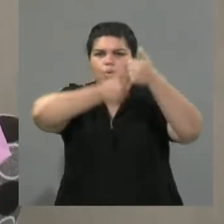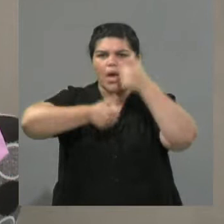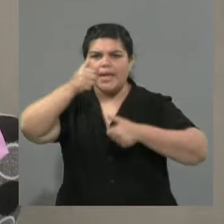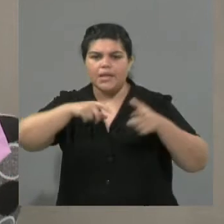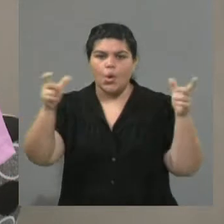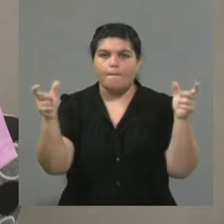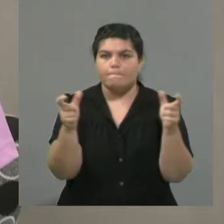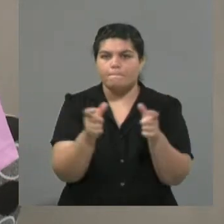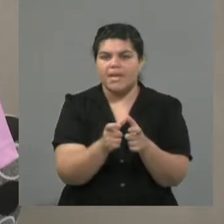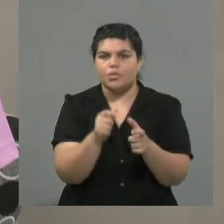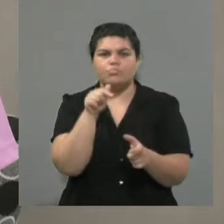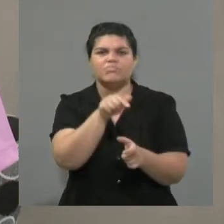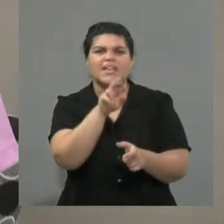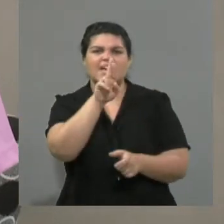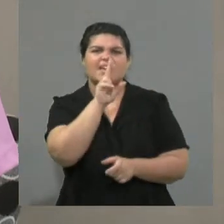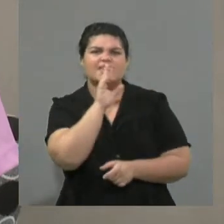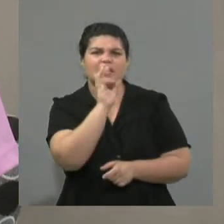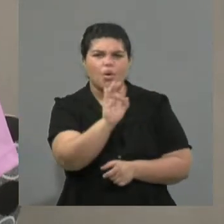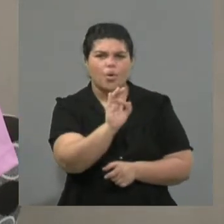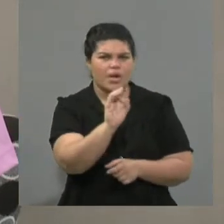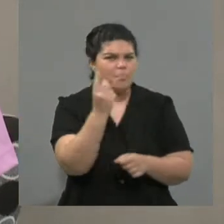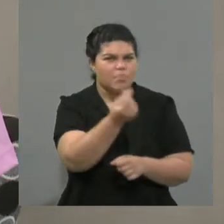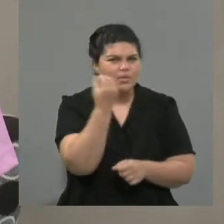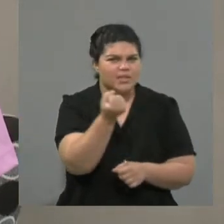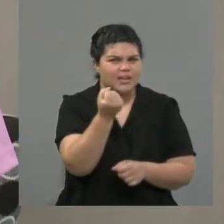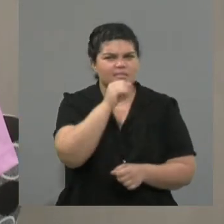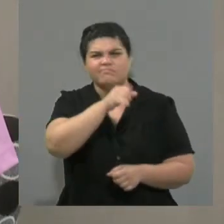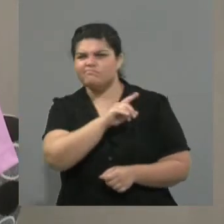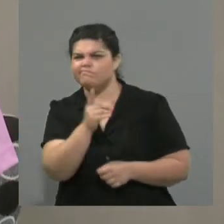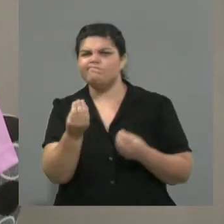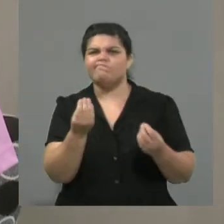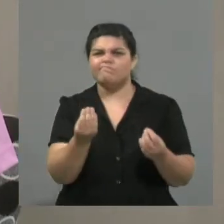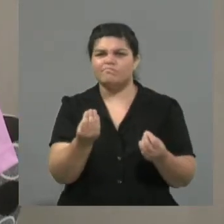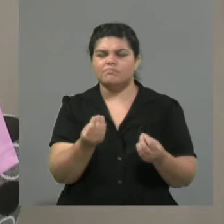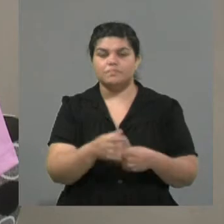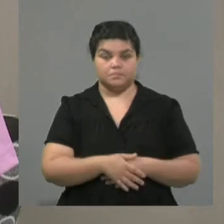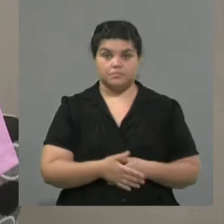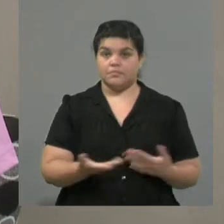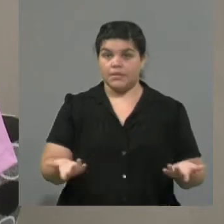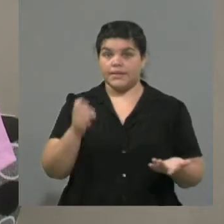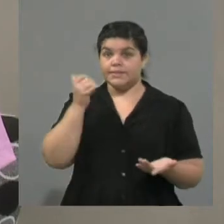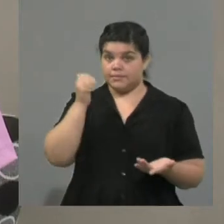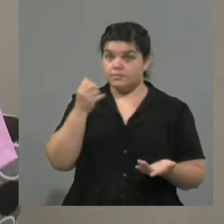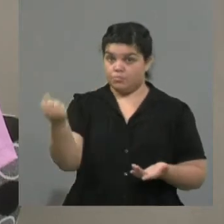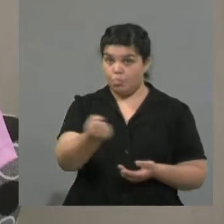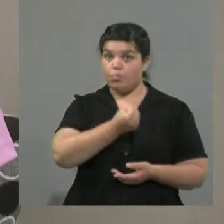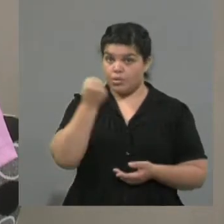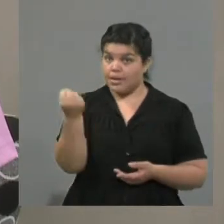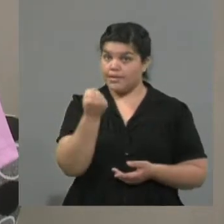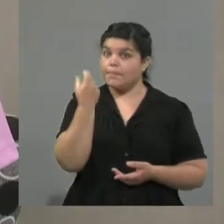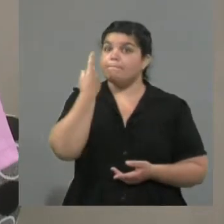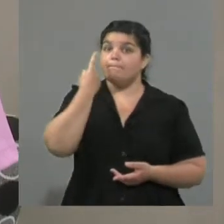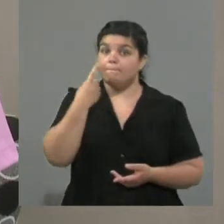seguridad vial? ¿Qué tan importante es la RTO? Es muy importante dentro de un sistema